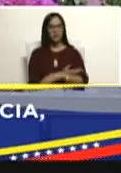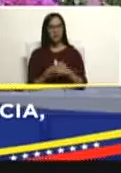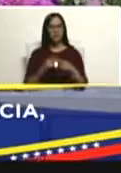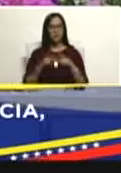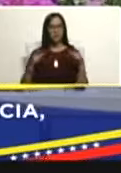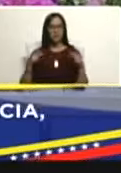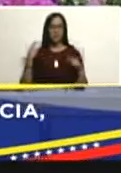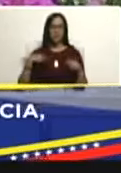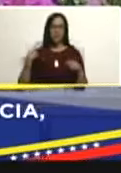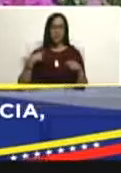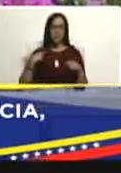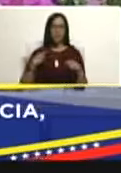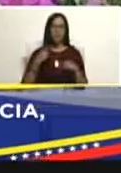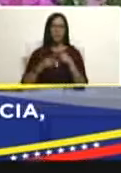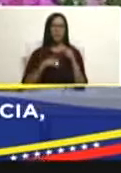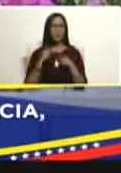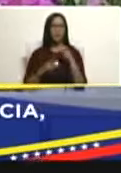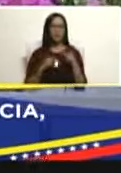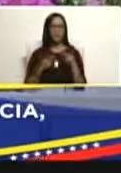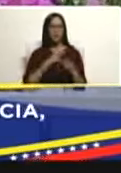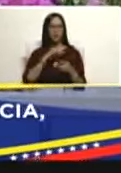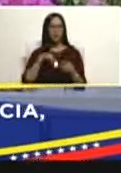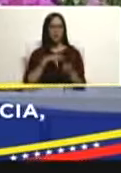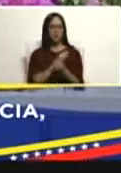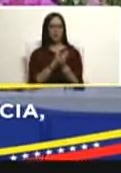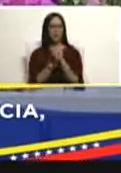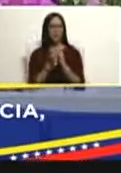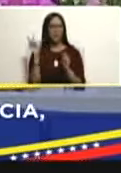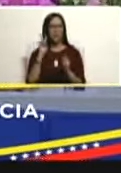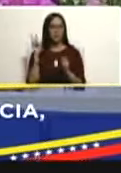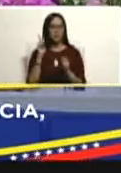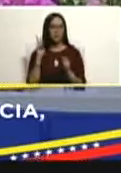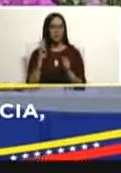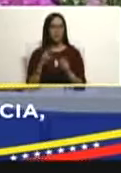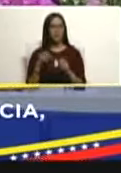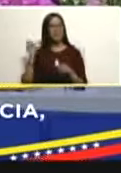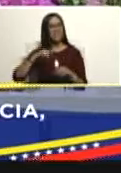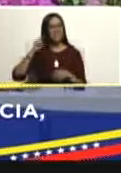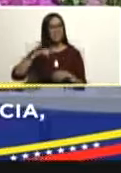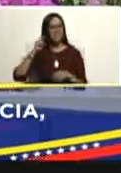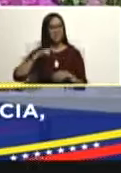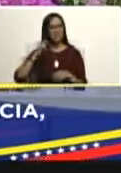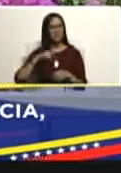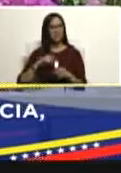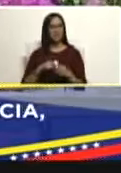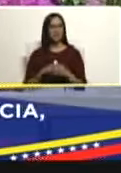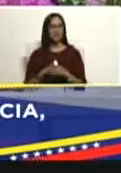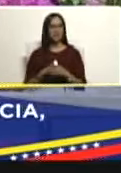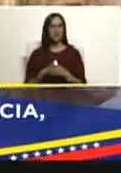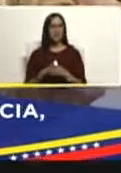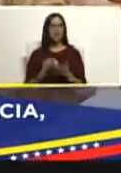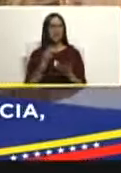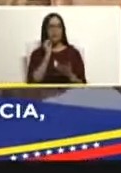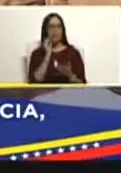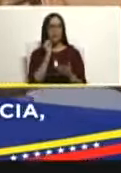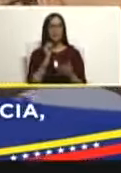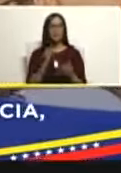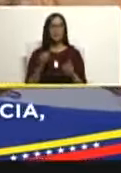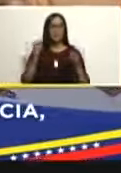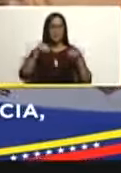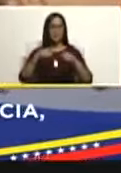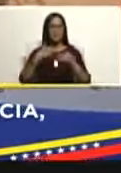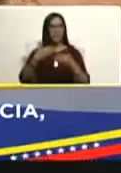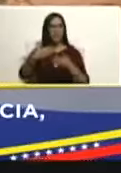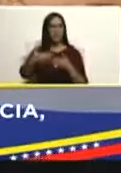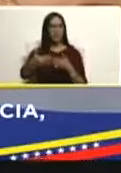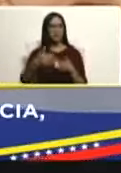que tenemos para producir las grandes transformaciones que Venezuela necesita y va a experimentar de aquí en adelante.